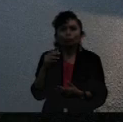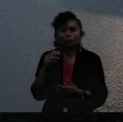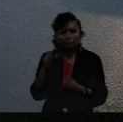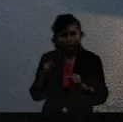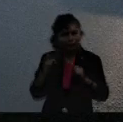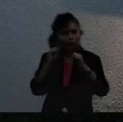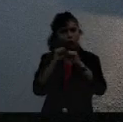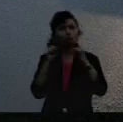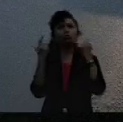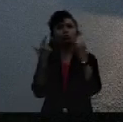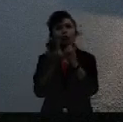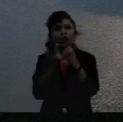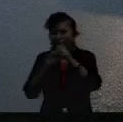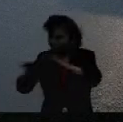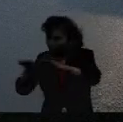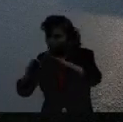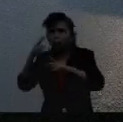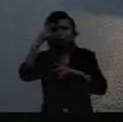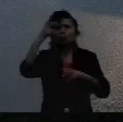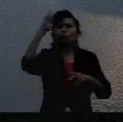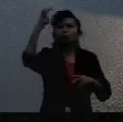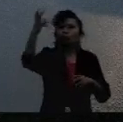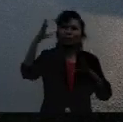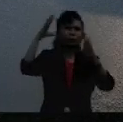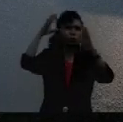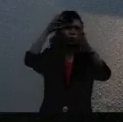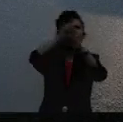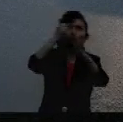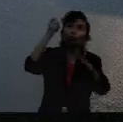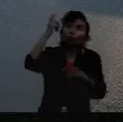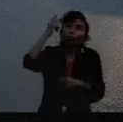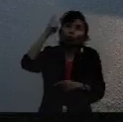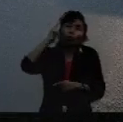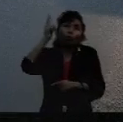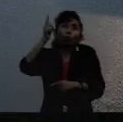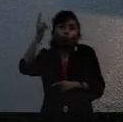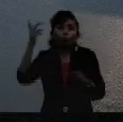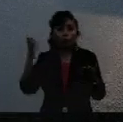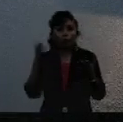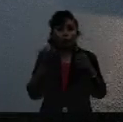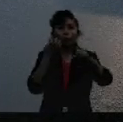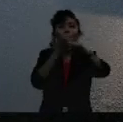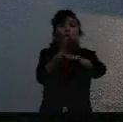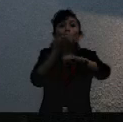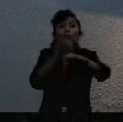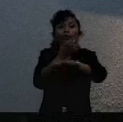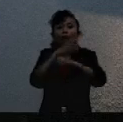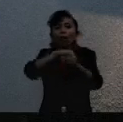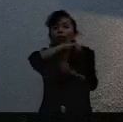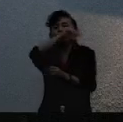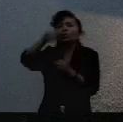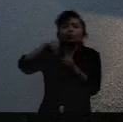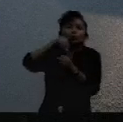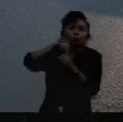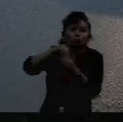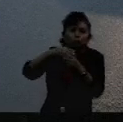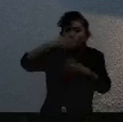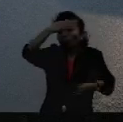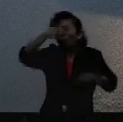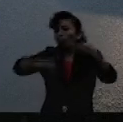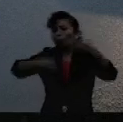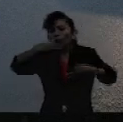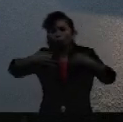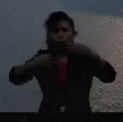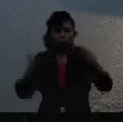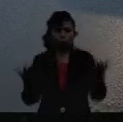sociales trabajen por sus sueños por sus esperanzas trabajemos por un estado inclusivo justo